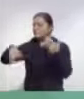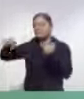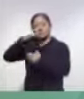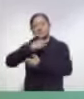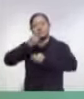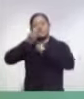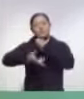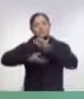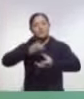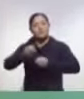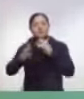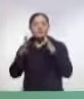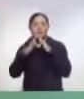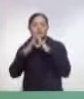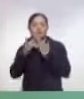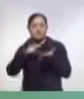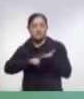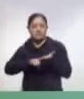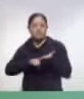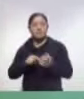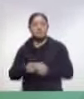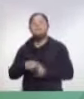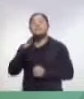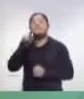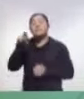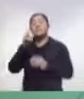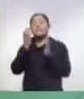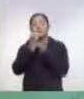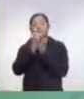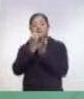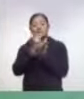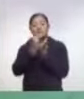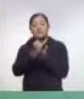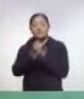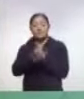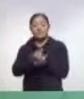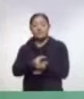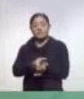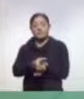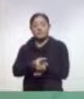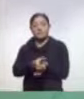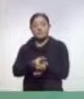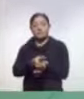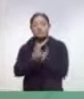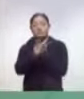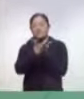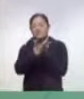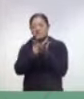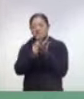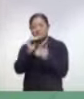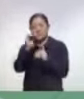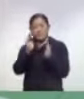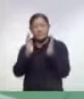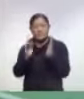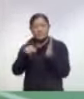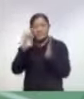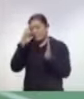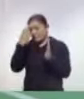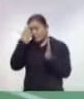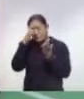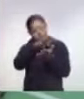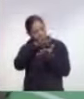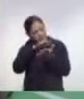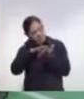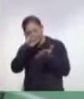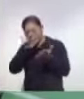la casa. Así es que con este cuadernito, ustedes van a poder recordar y platicar en sus